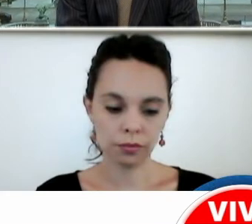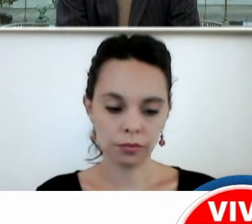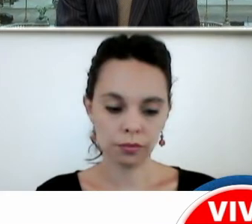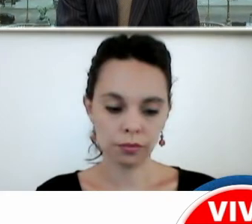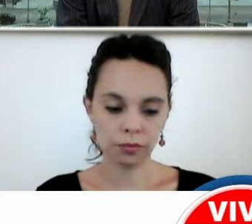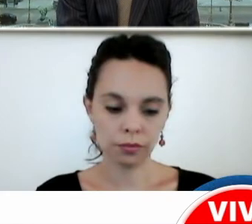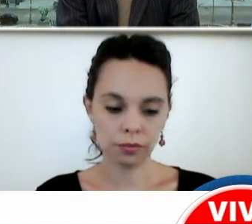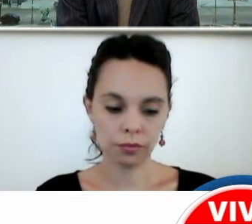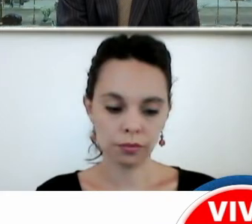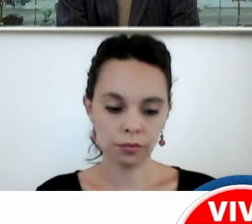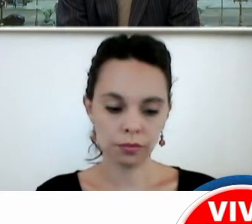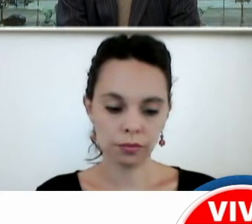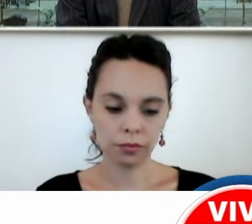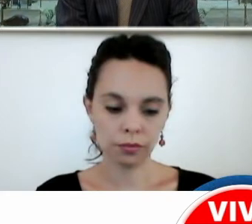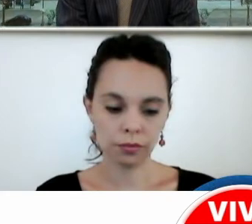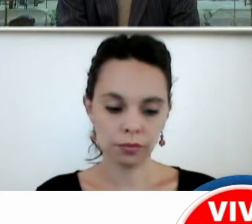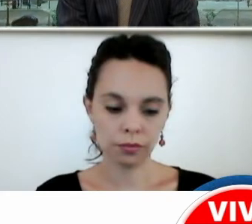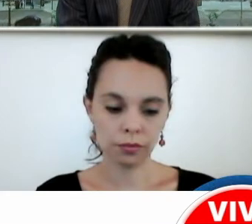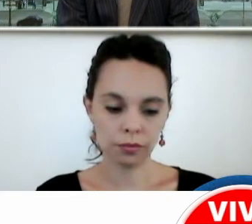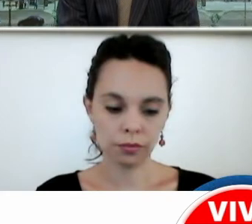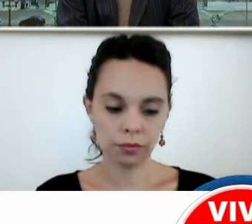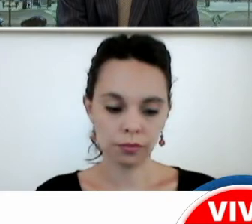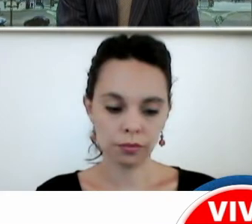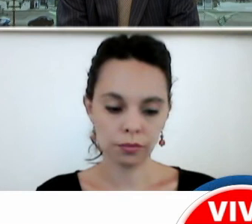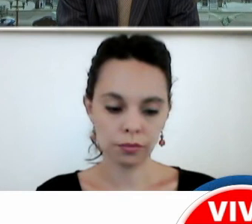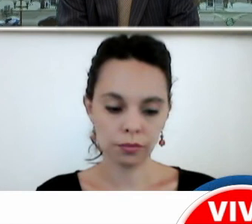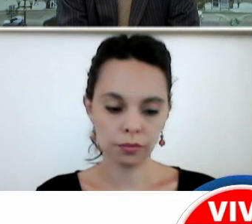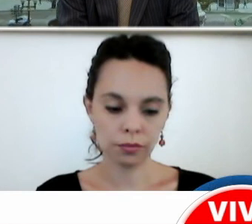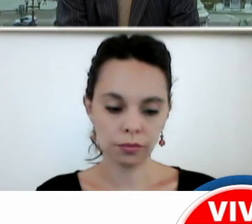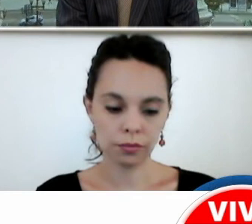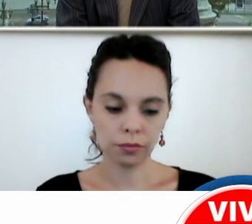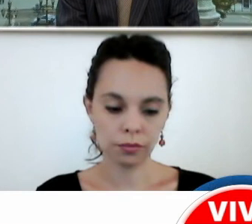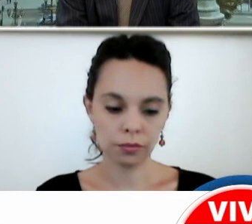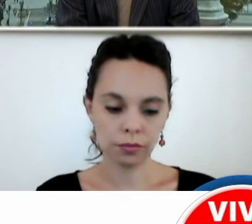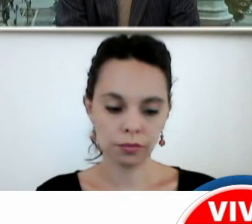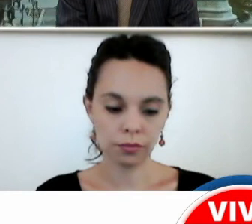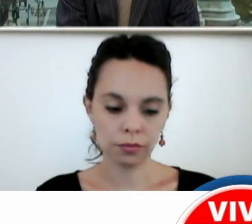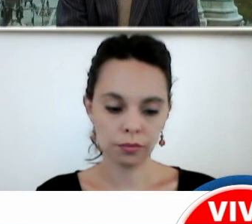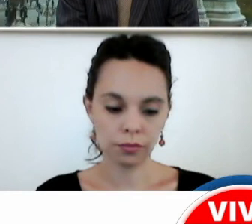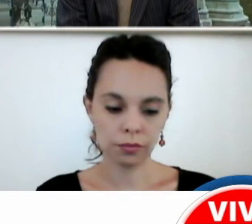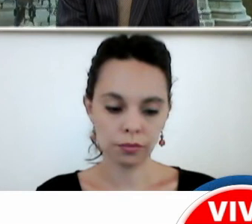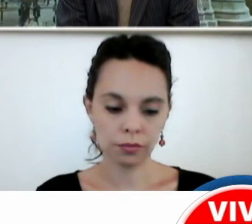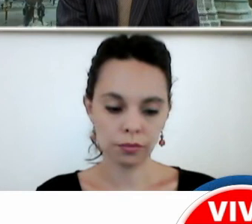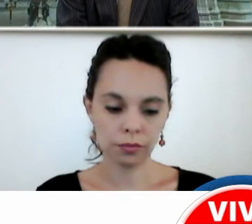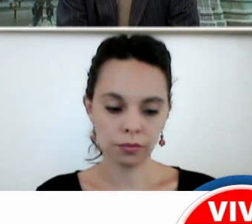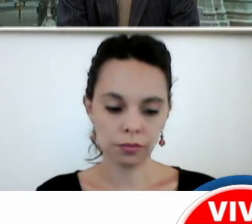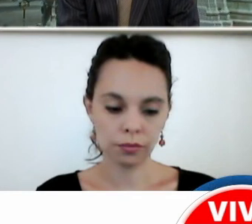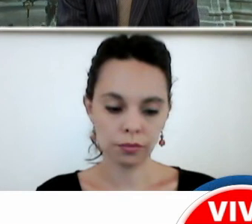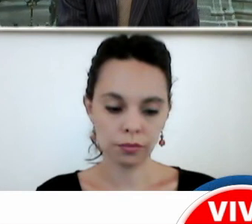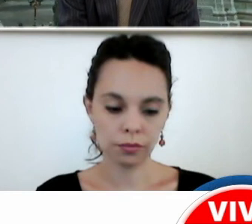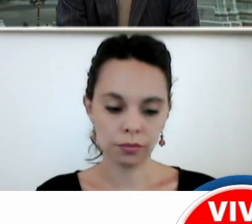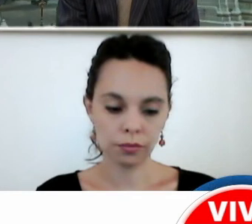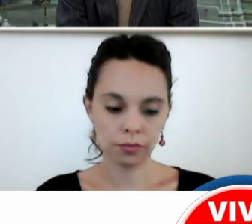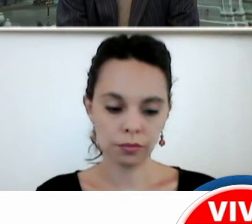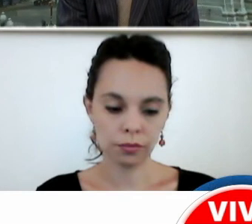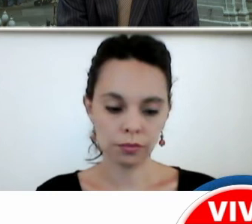hace una semana estábamos discutiendo si la Argentina entraba en default o no. Sí. Y qué es lo que